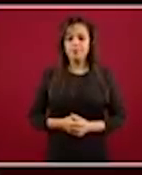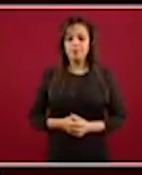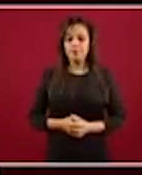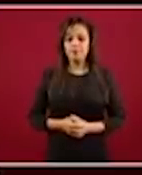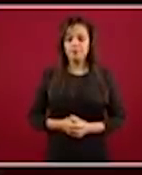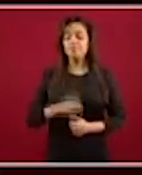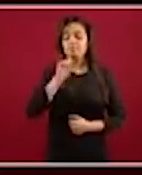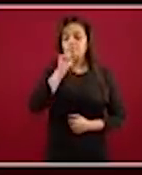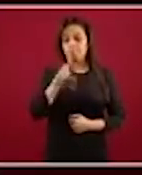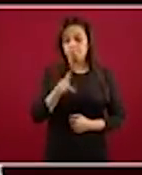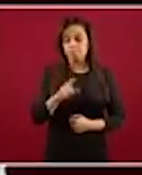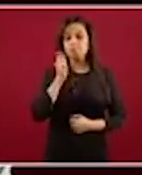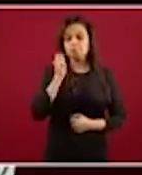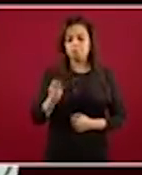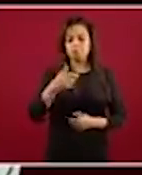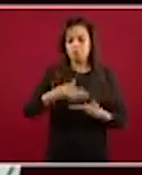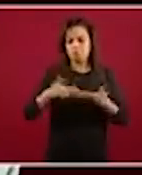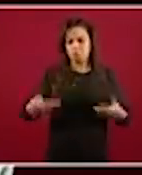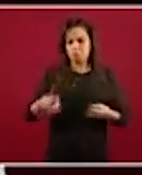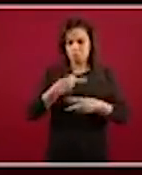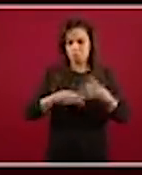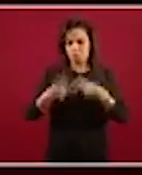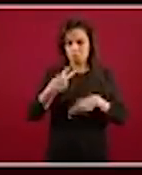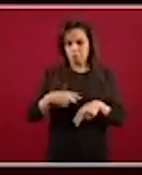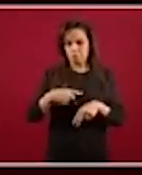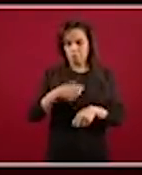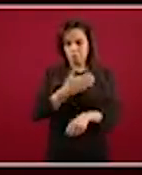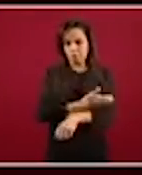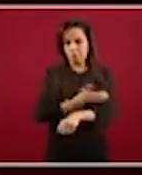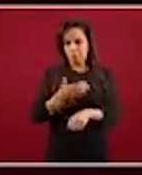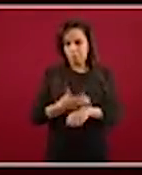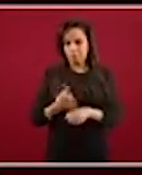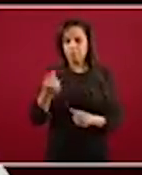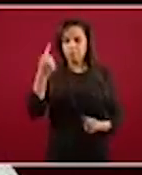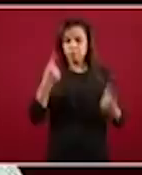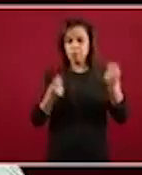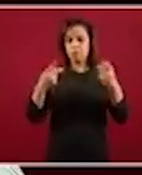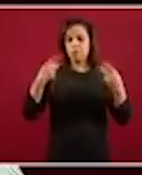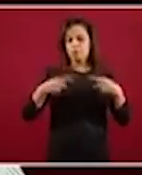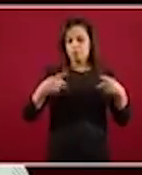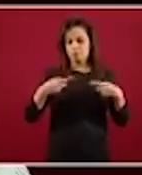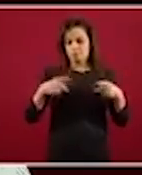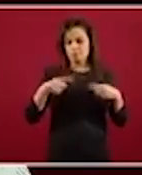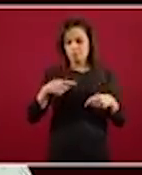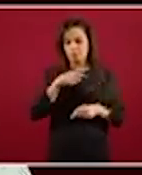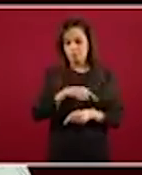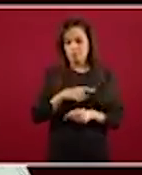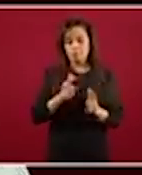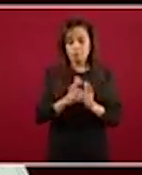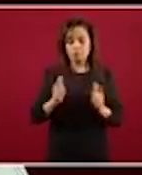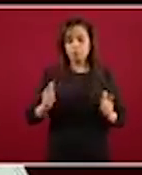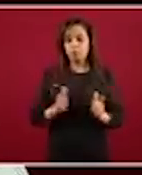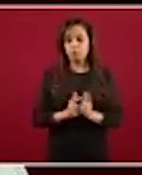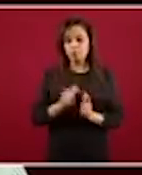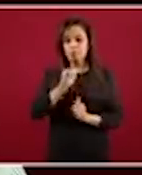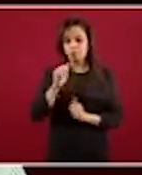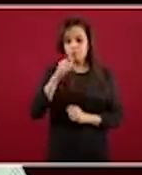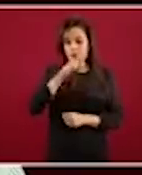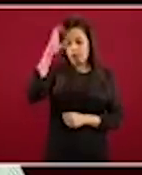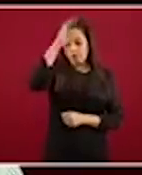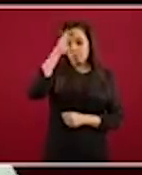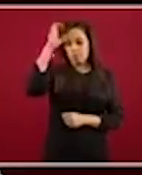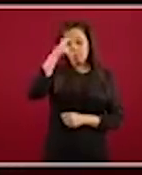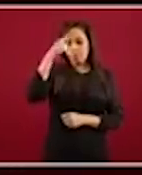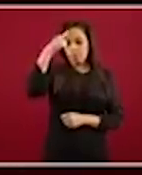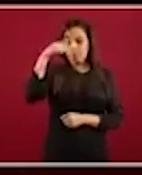nos acompañara en esta ocasión algunos de los miembros más activos de nuestro grupo técnico-científico de